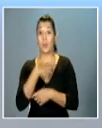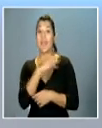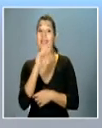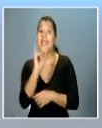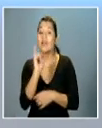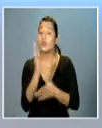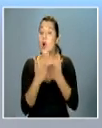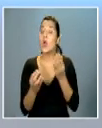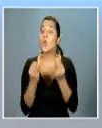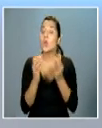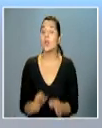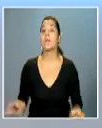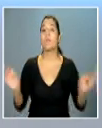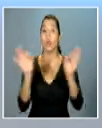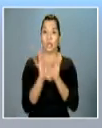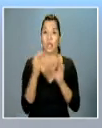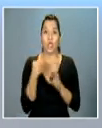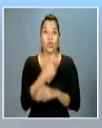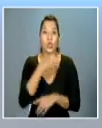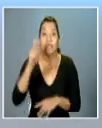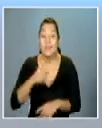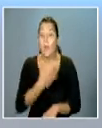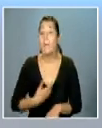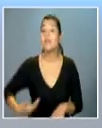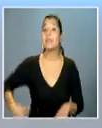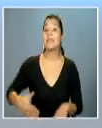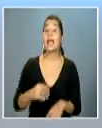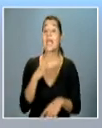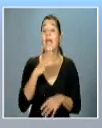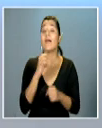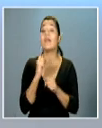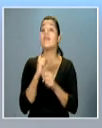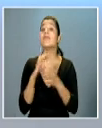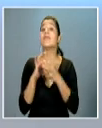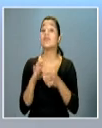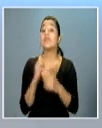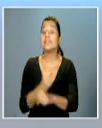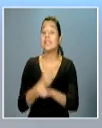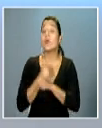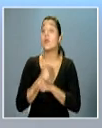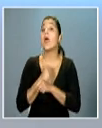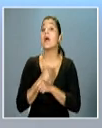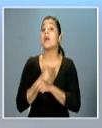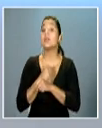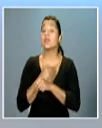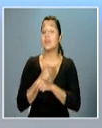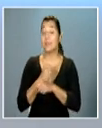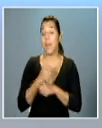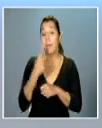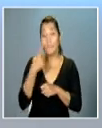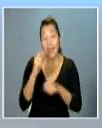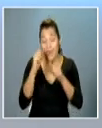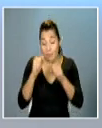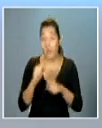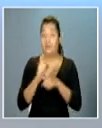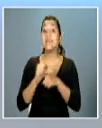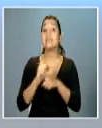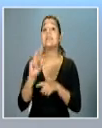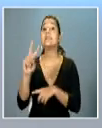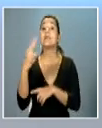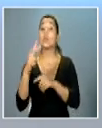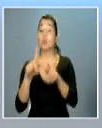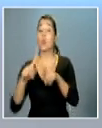algo fundamental. O sea, aquí nosotros necesitamos un presidente que haga el tema de la seguridad su caballo de batalla y su acción más enérgica. En segundo